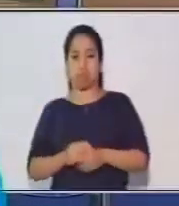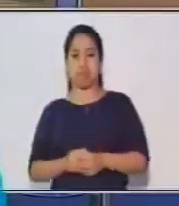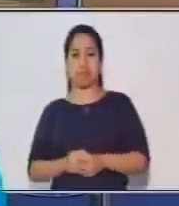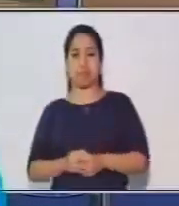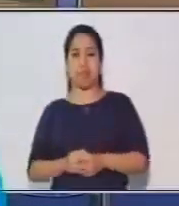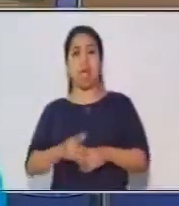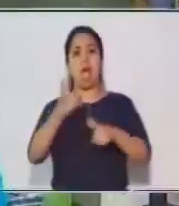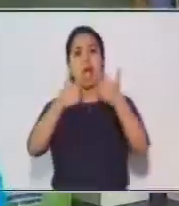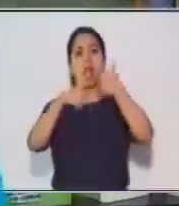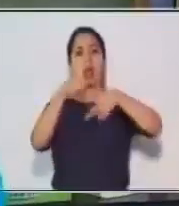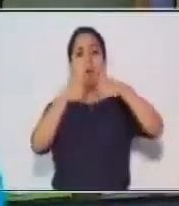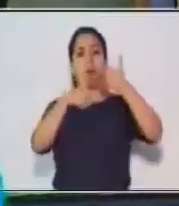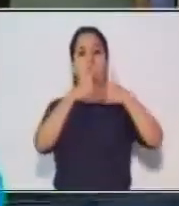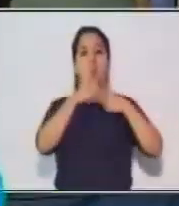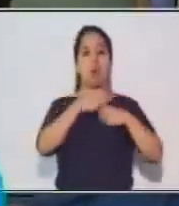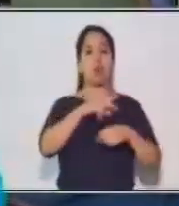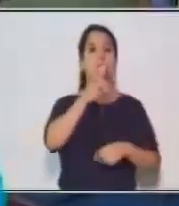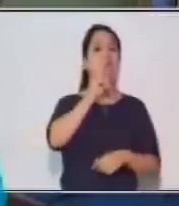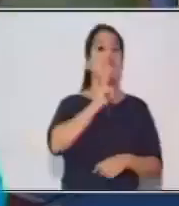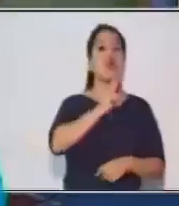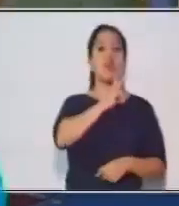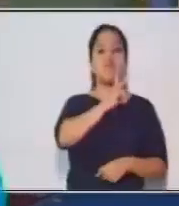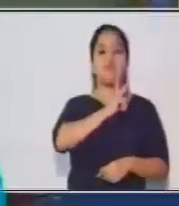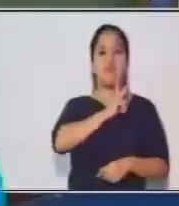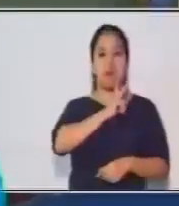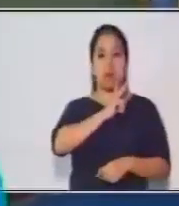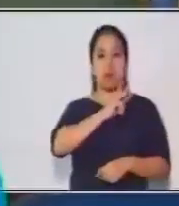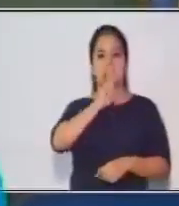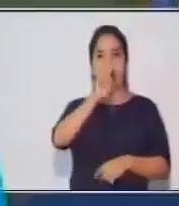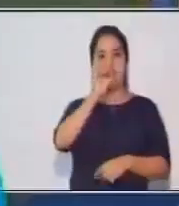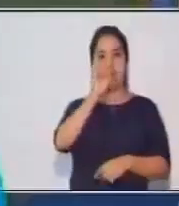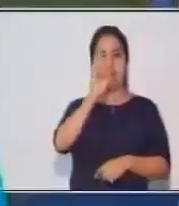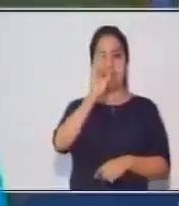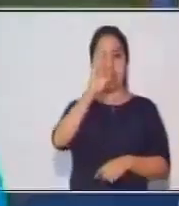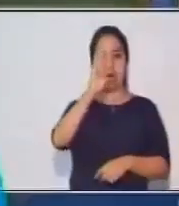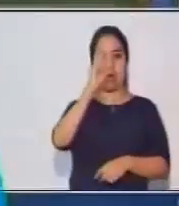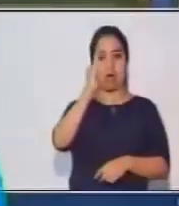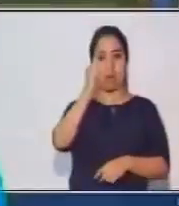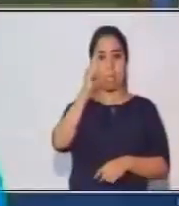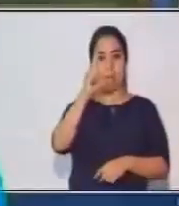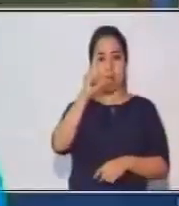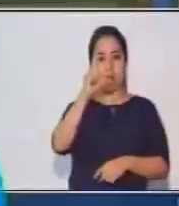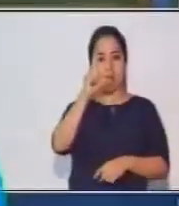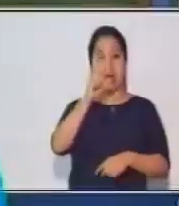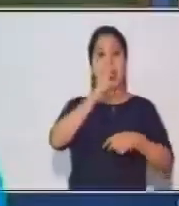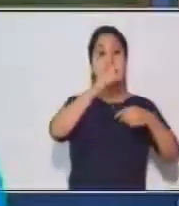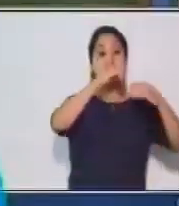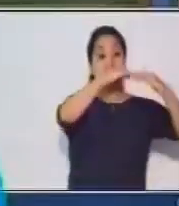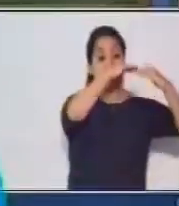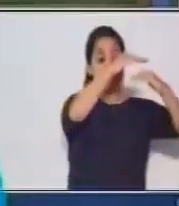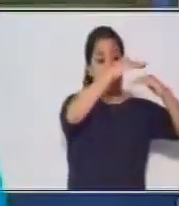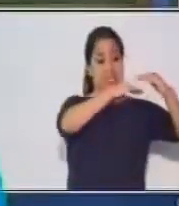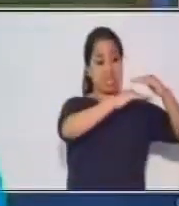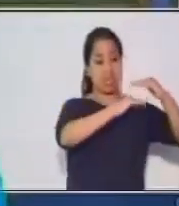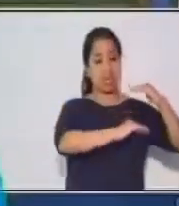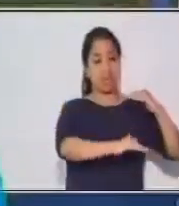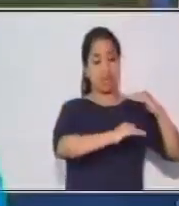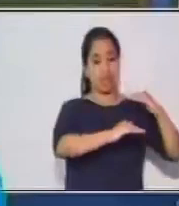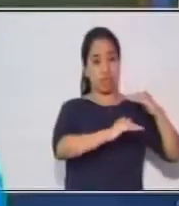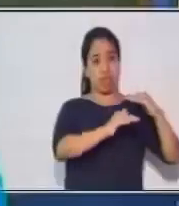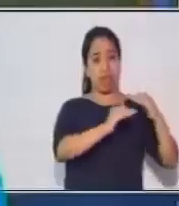El lenguaje verbal se divide en oral y escrito.